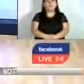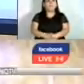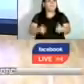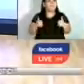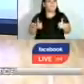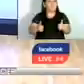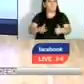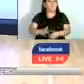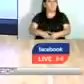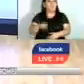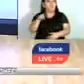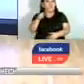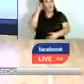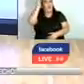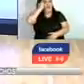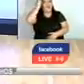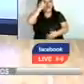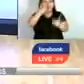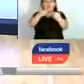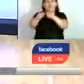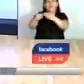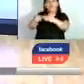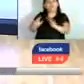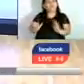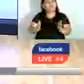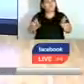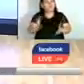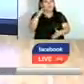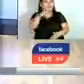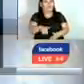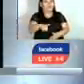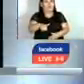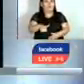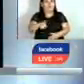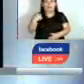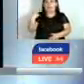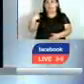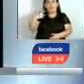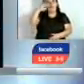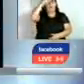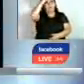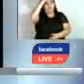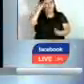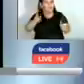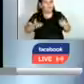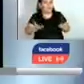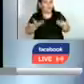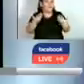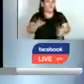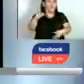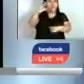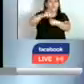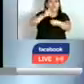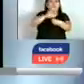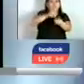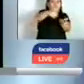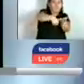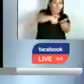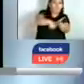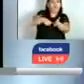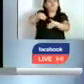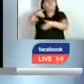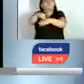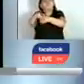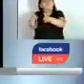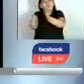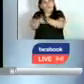Bien, y hay más posicionamientos respecto a lo que ha ocurrido en El Salvador a partir del día domingo, cuando pues se dieron las elecciones municipales, legislativas